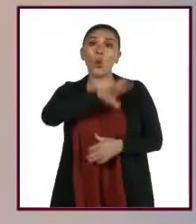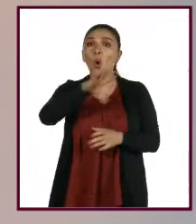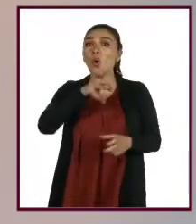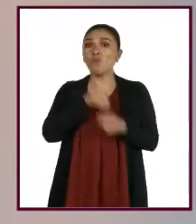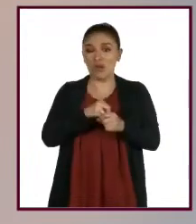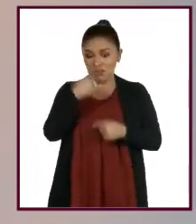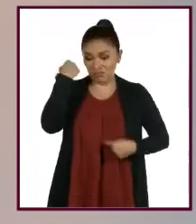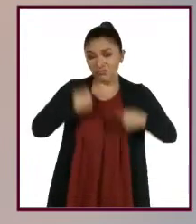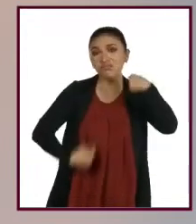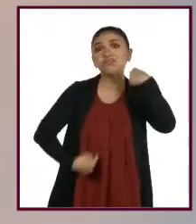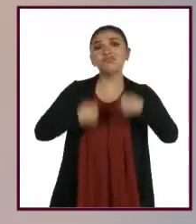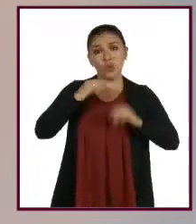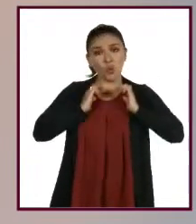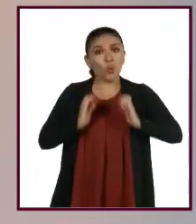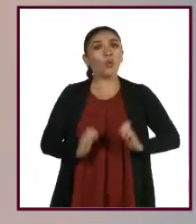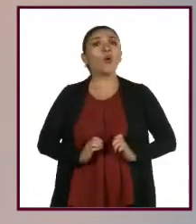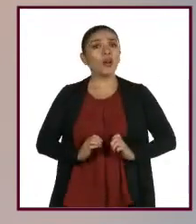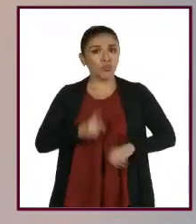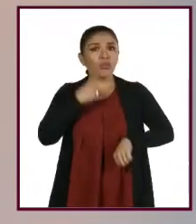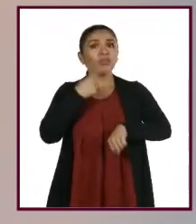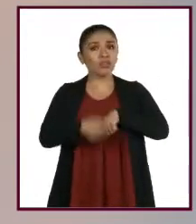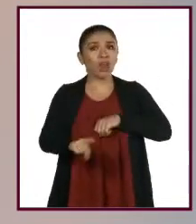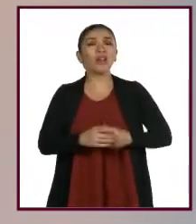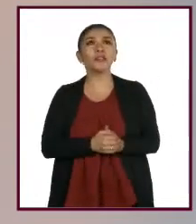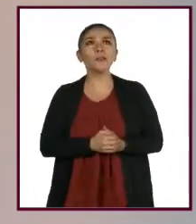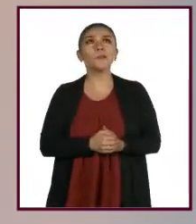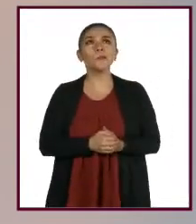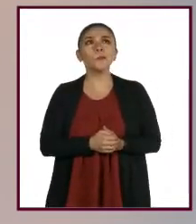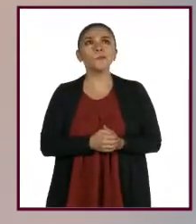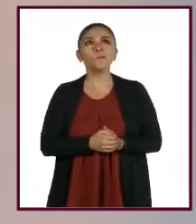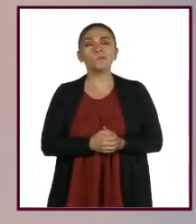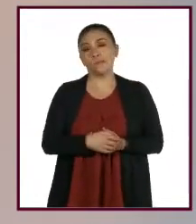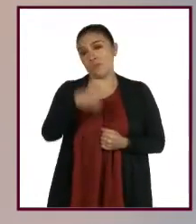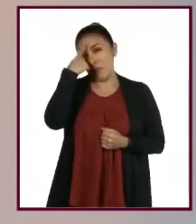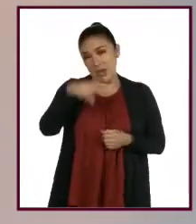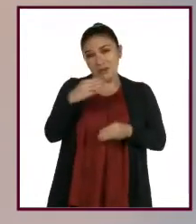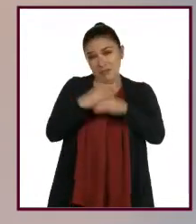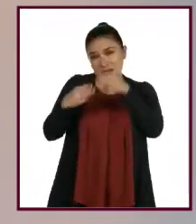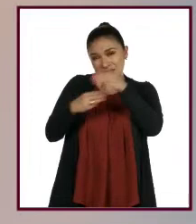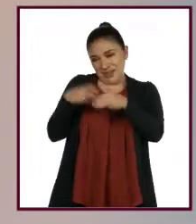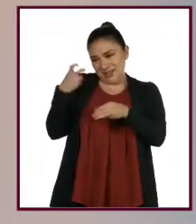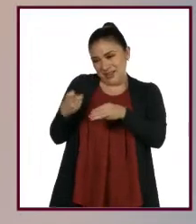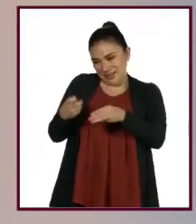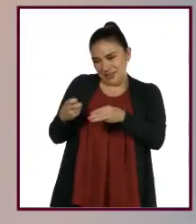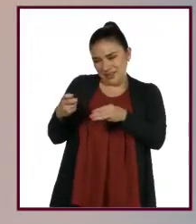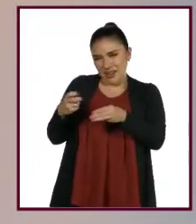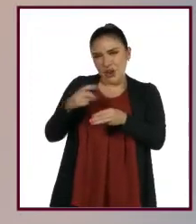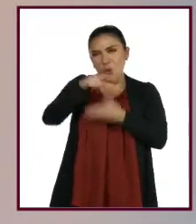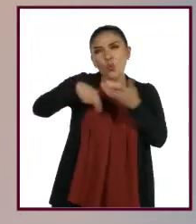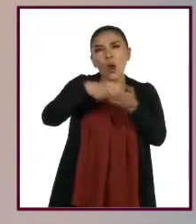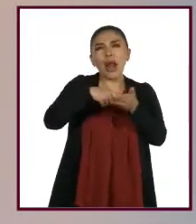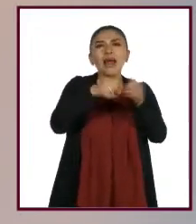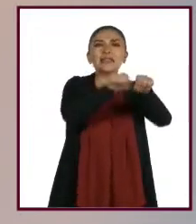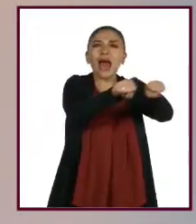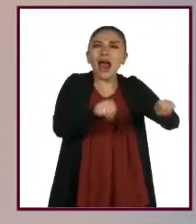todos los órganos de nuestro cuerpo. En los materiales que están en las aulas